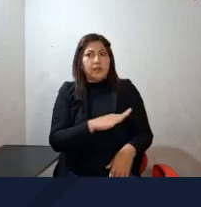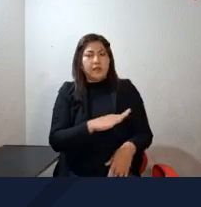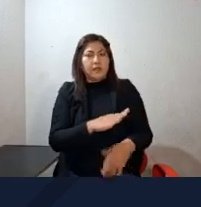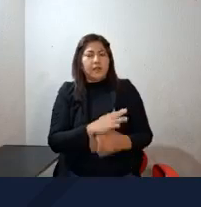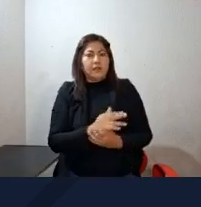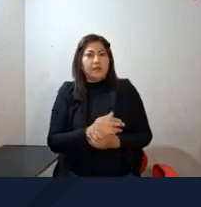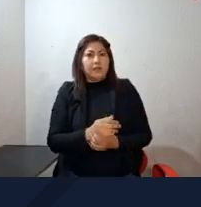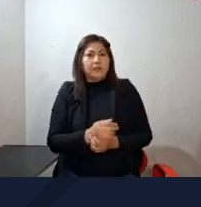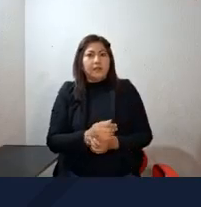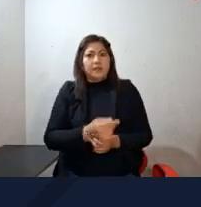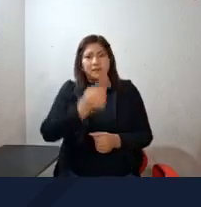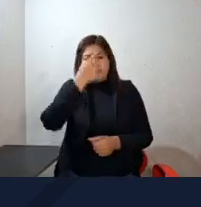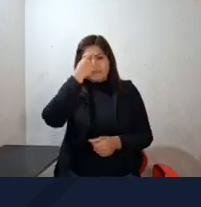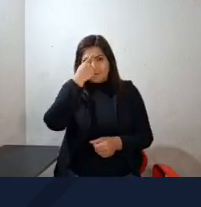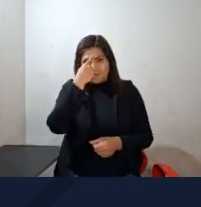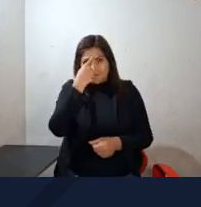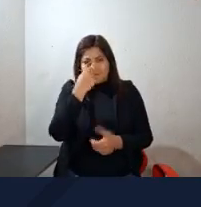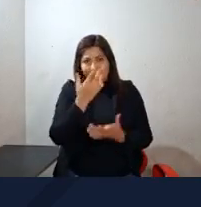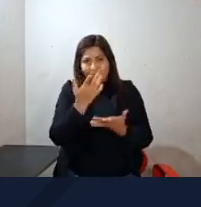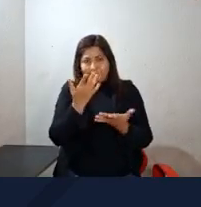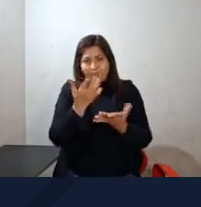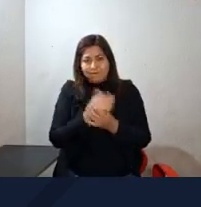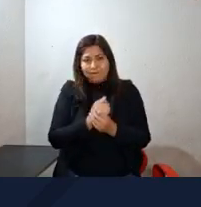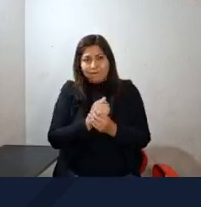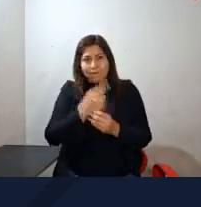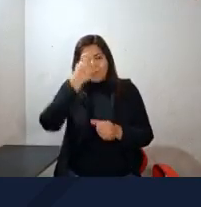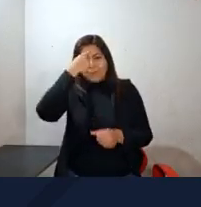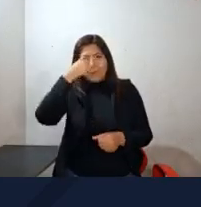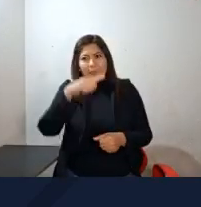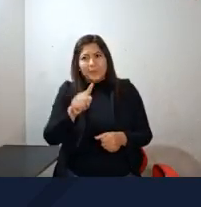para poder adjudicarme ese bien.